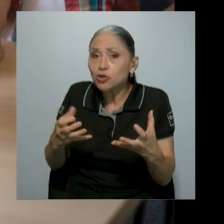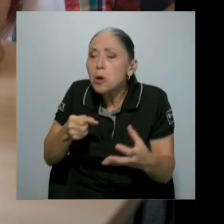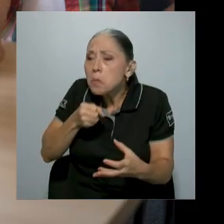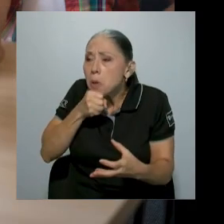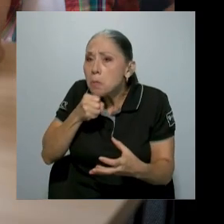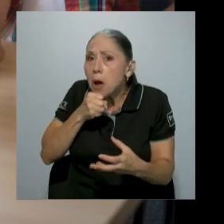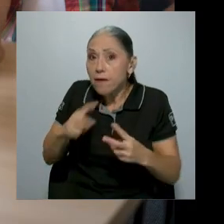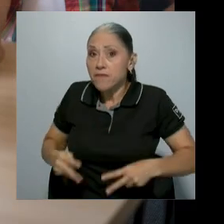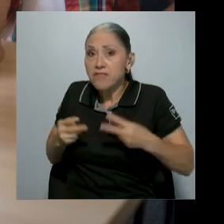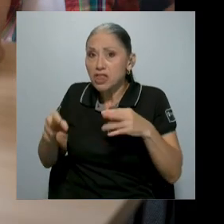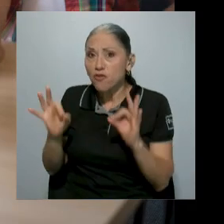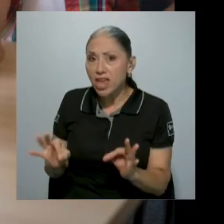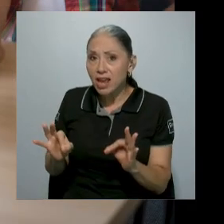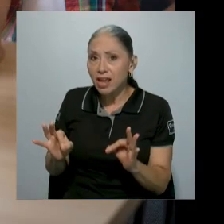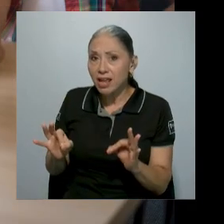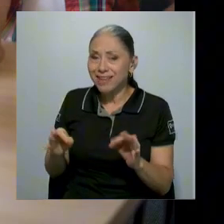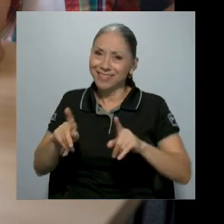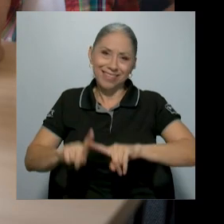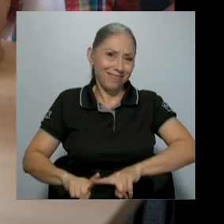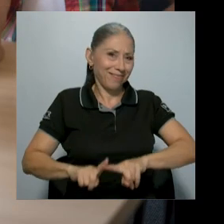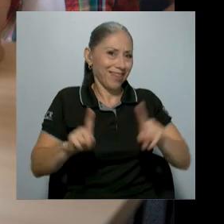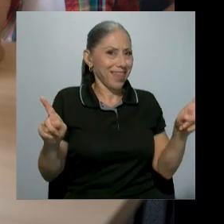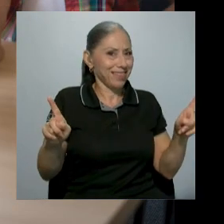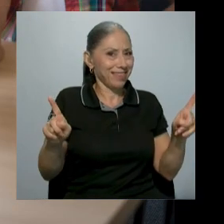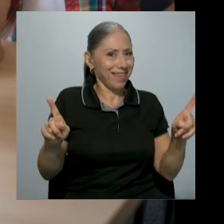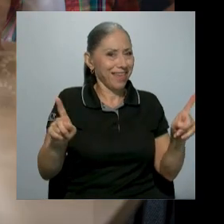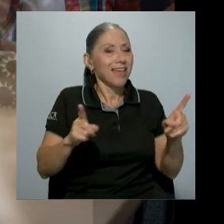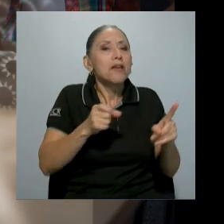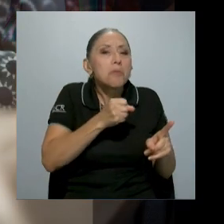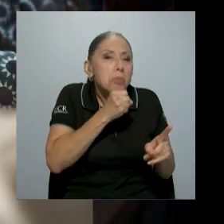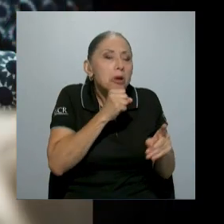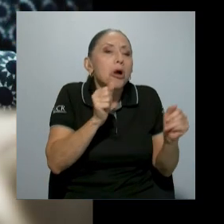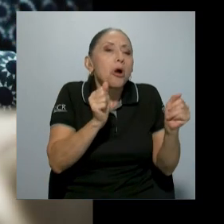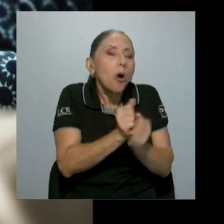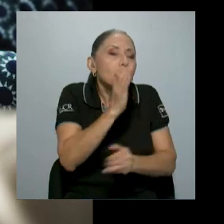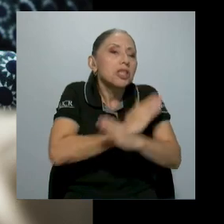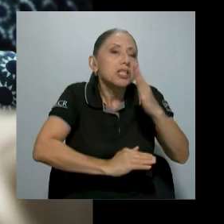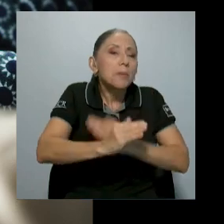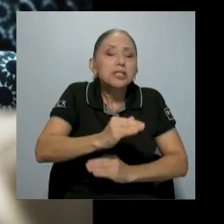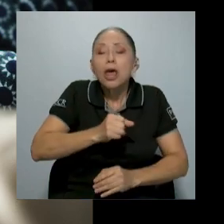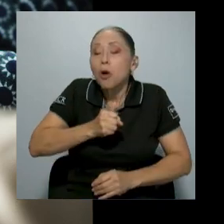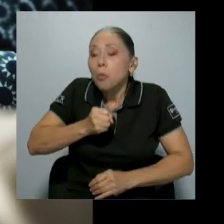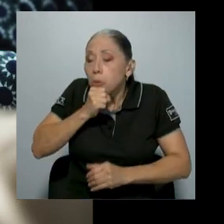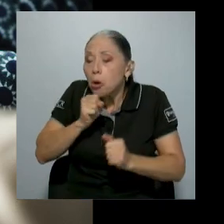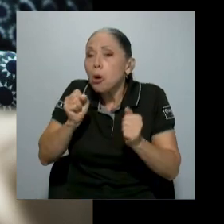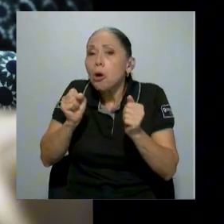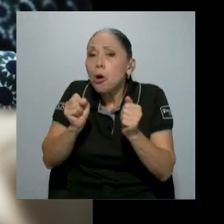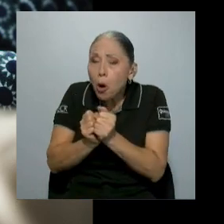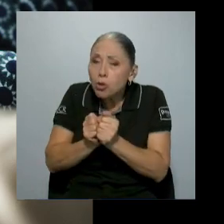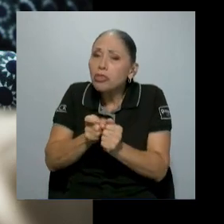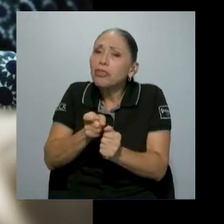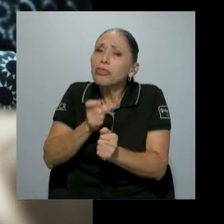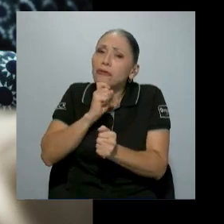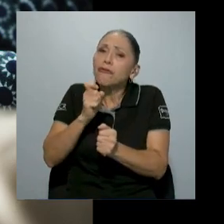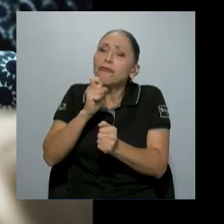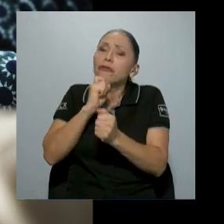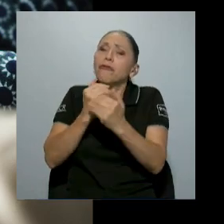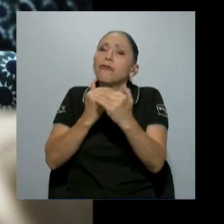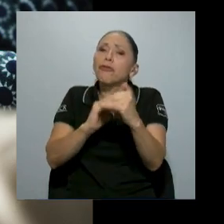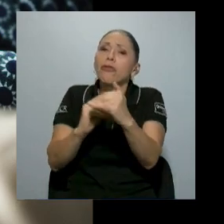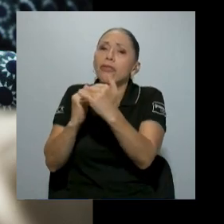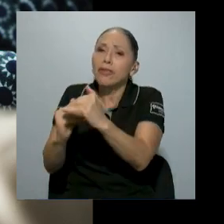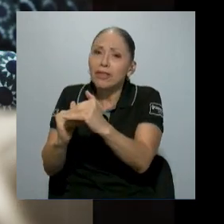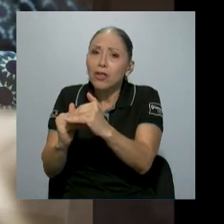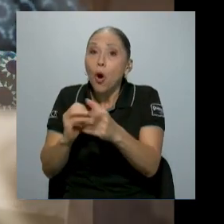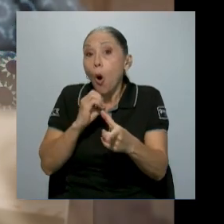a una edad longeva con discapacidad o con ciertas restricciones, y eso es una de las enseñanzas más grandes que a partir de esta